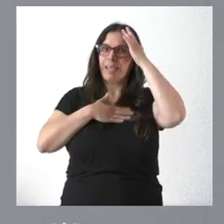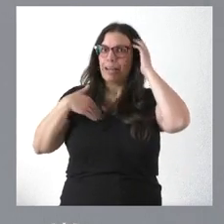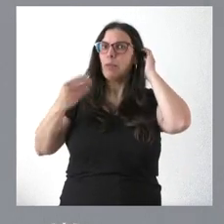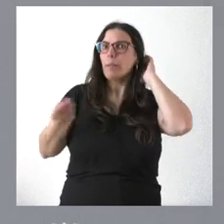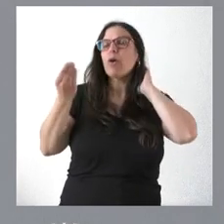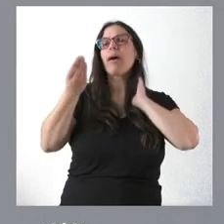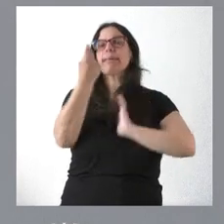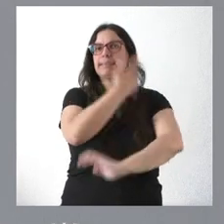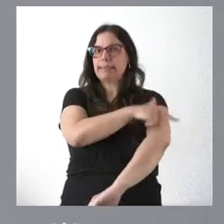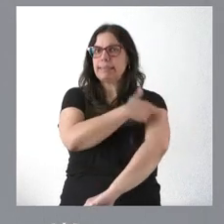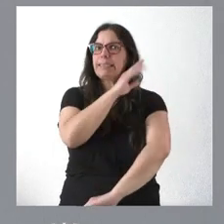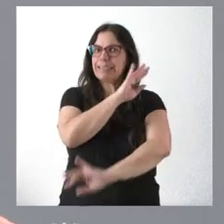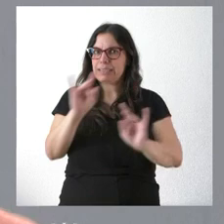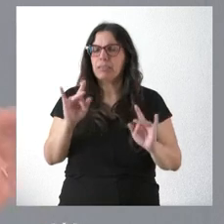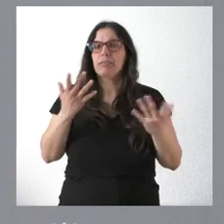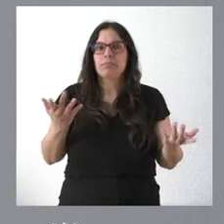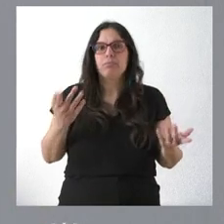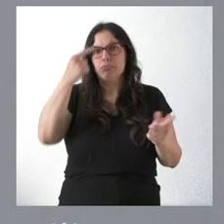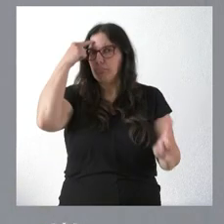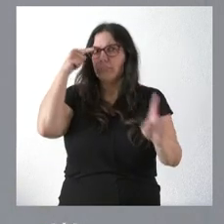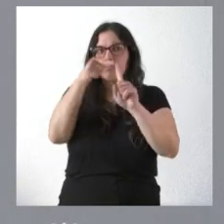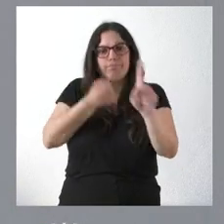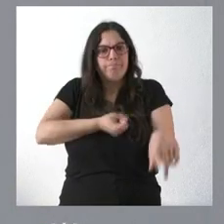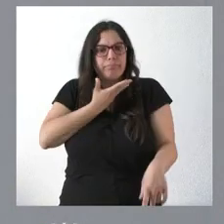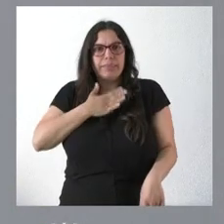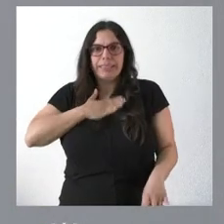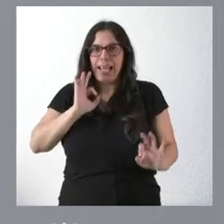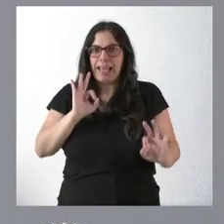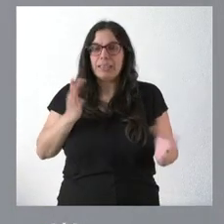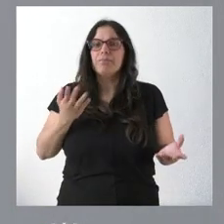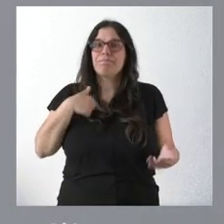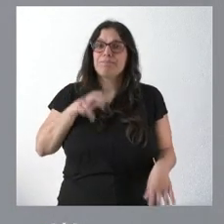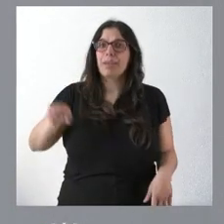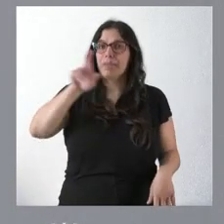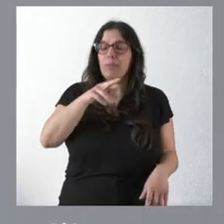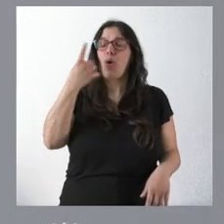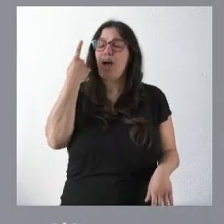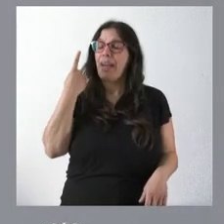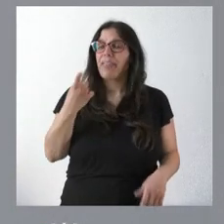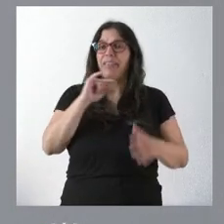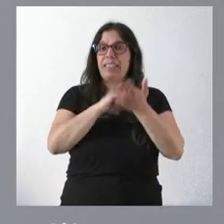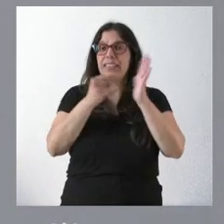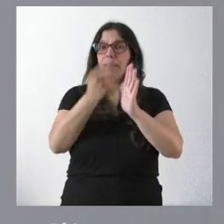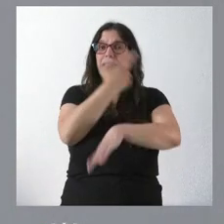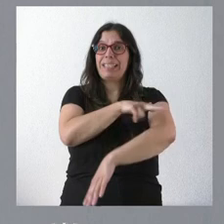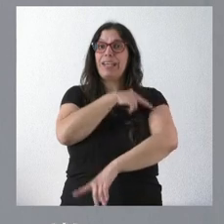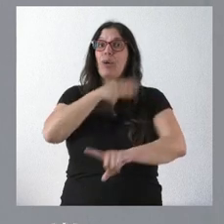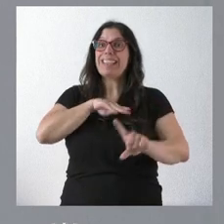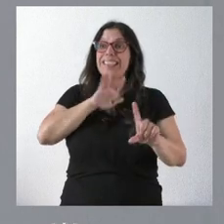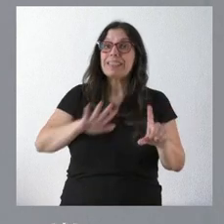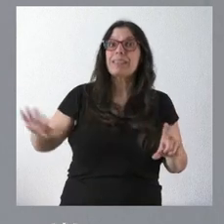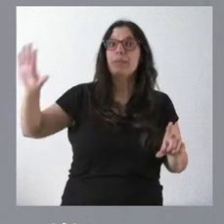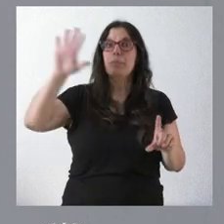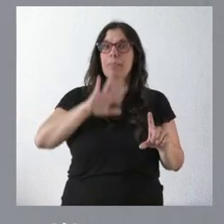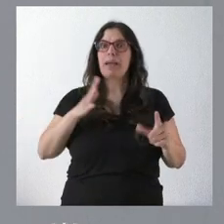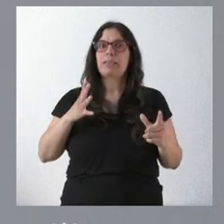sanidad. Esa es nuestra vocación. Seguimos insistiendo en la necesidad de que el sistema sanitario de España disponga